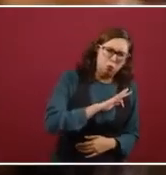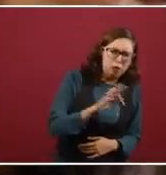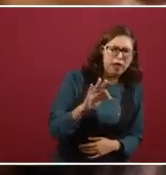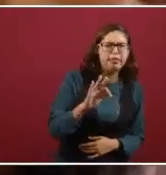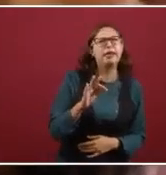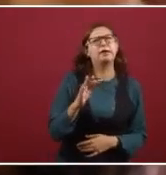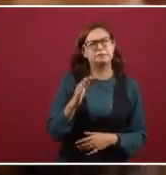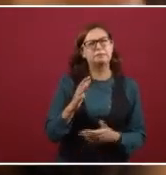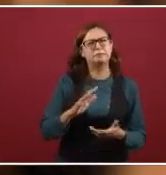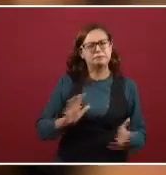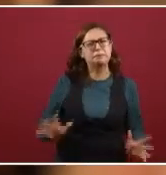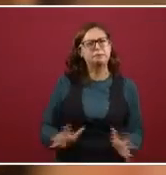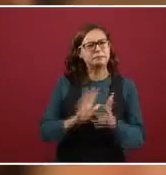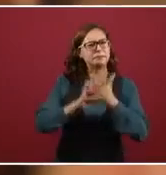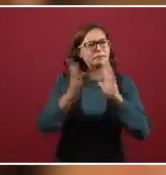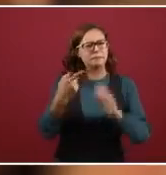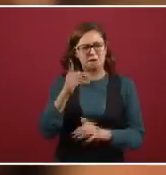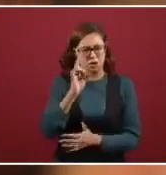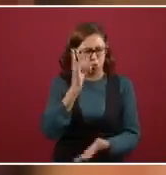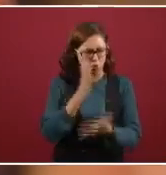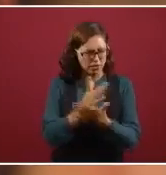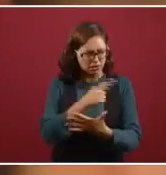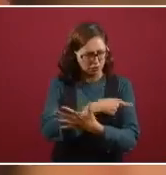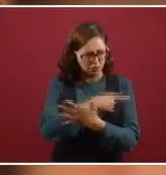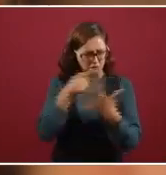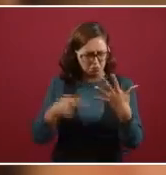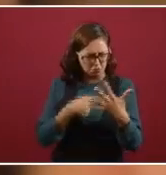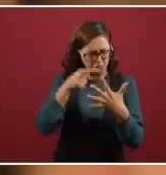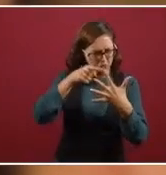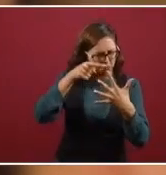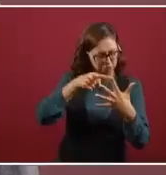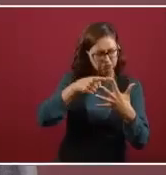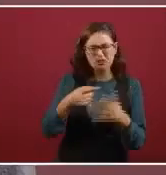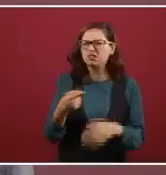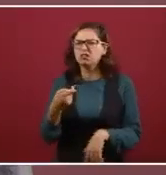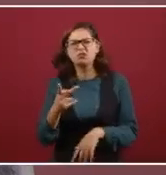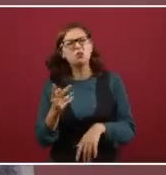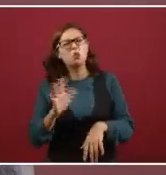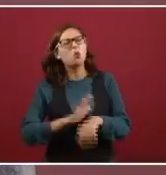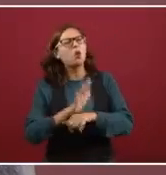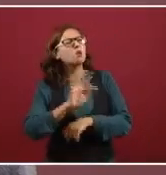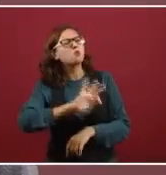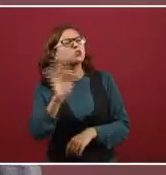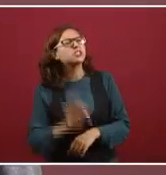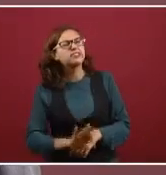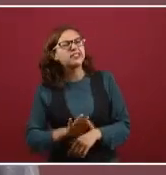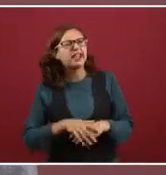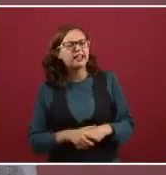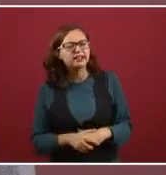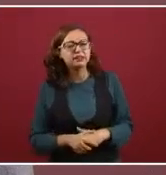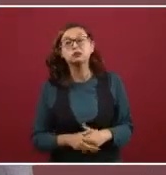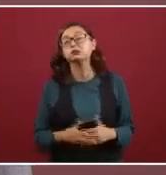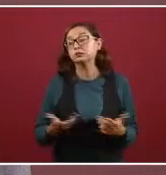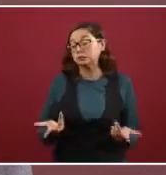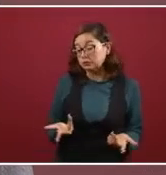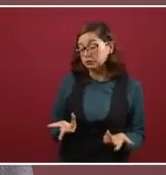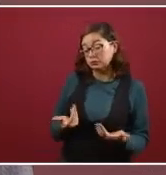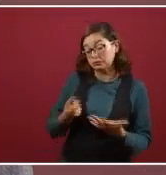esta situación? Pues sí, influye, porque la violencia en